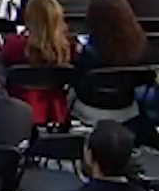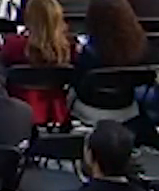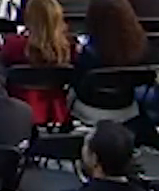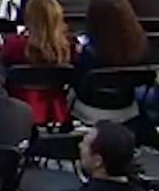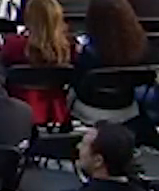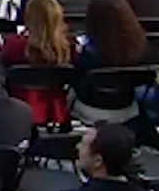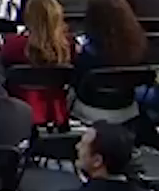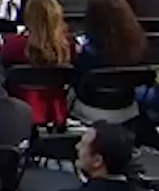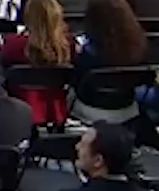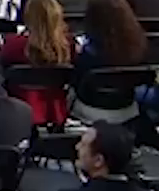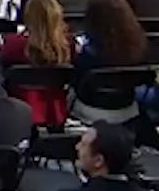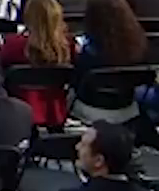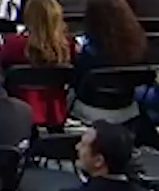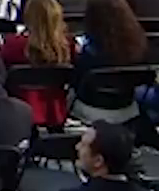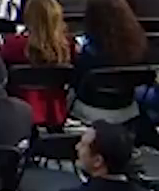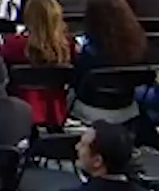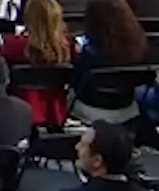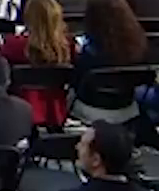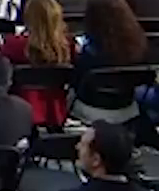acerque a sus